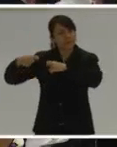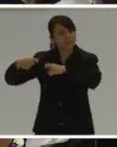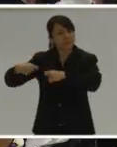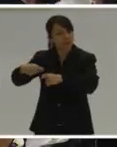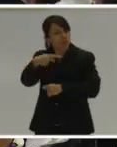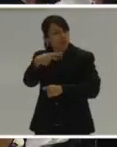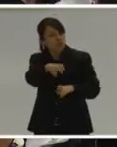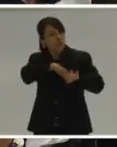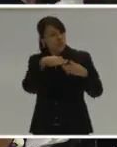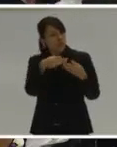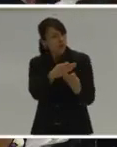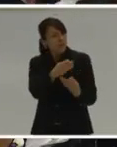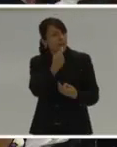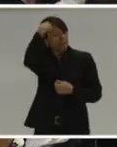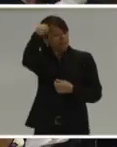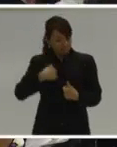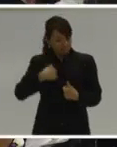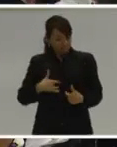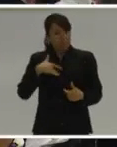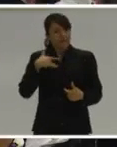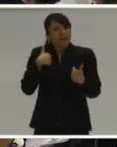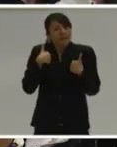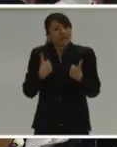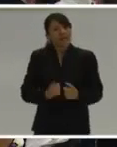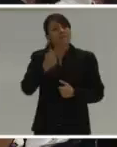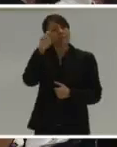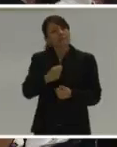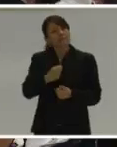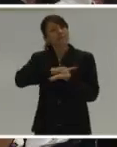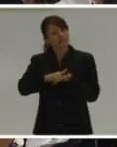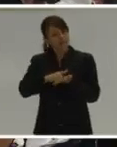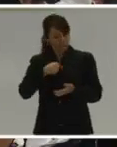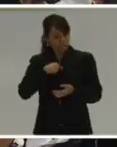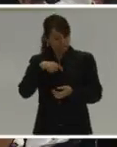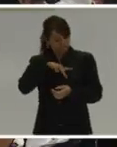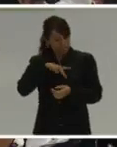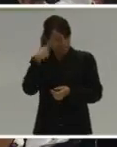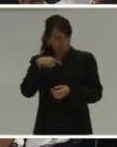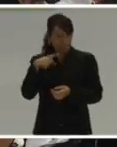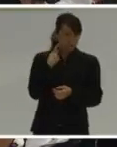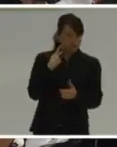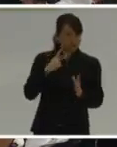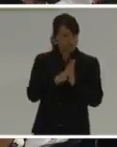derecho político electoral específicamente de las comunidades. En fin,